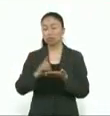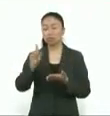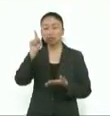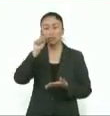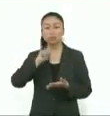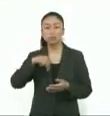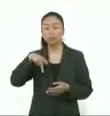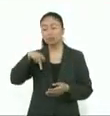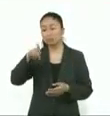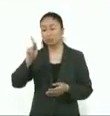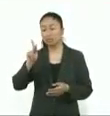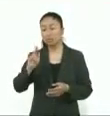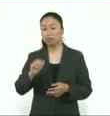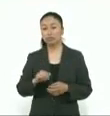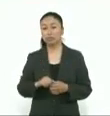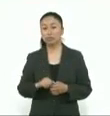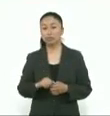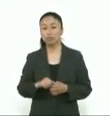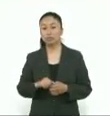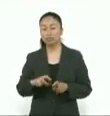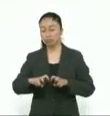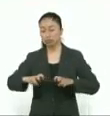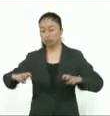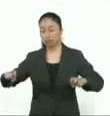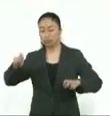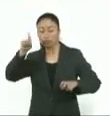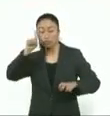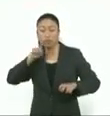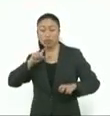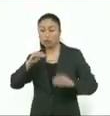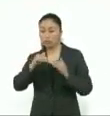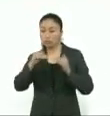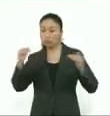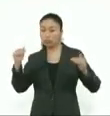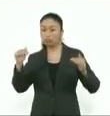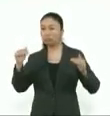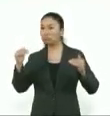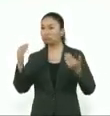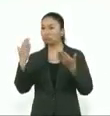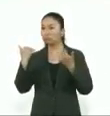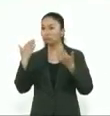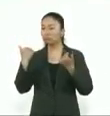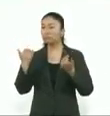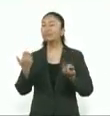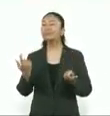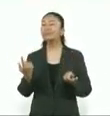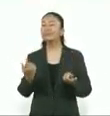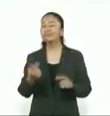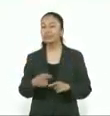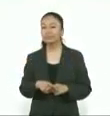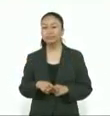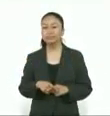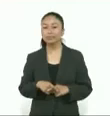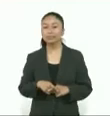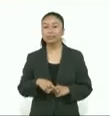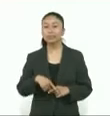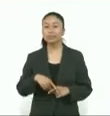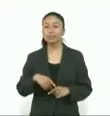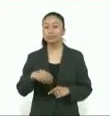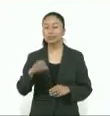no incluyen gabinetes paritarios? Que no se nos olvide, el